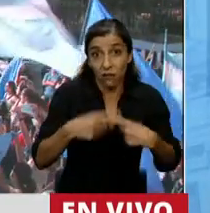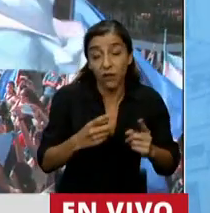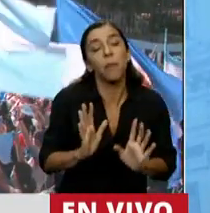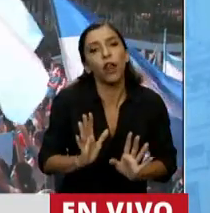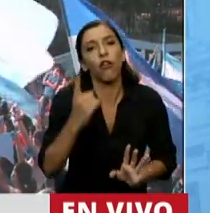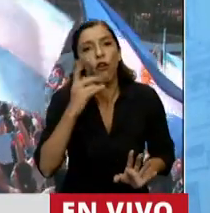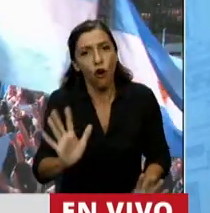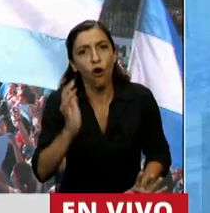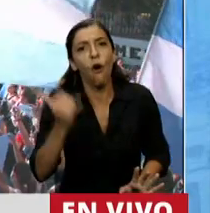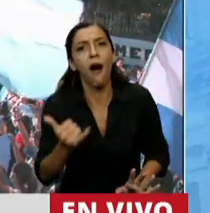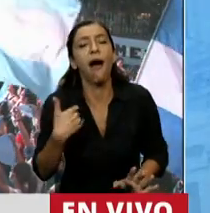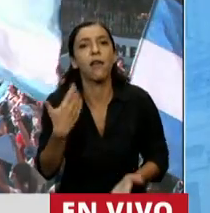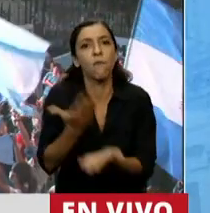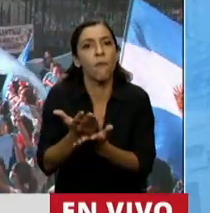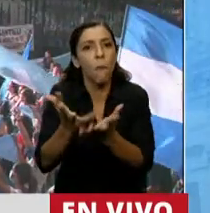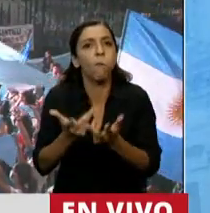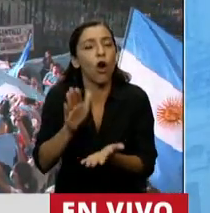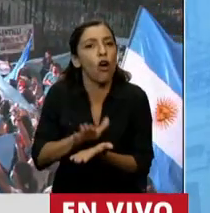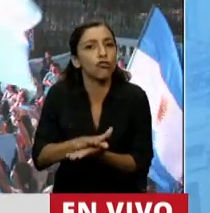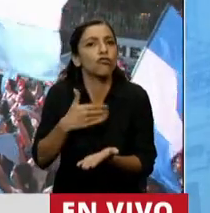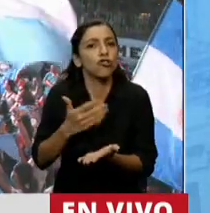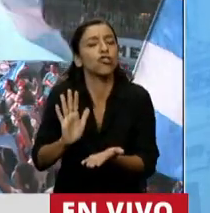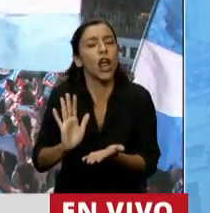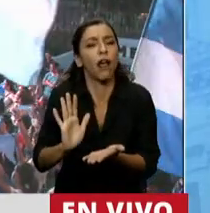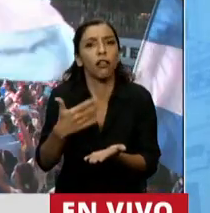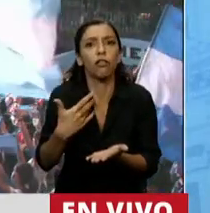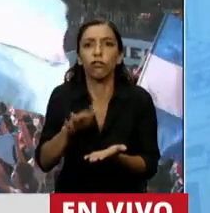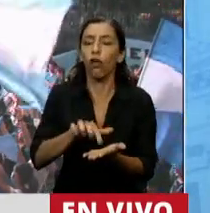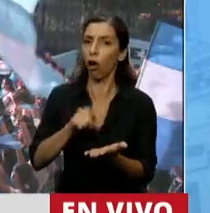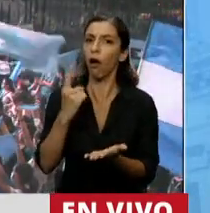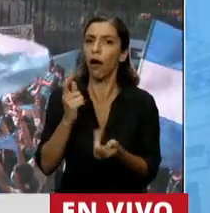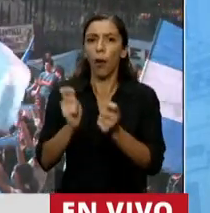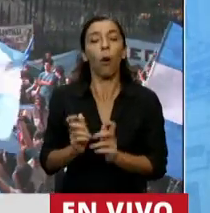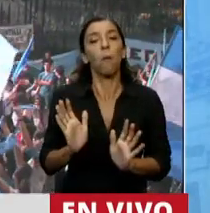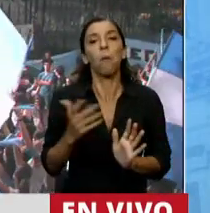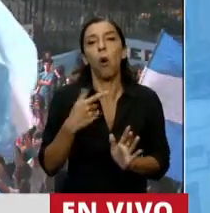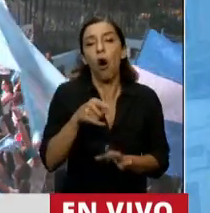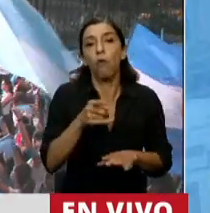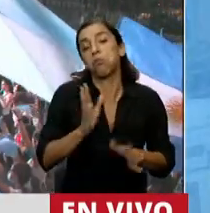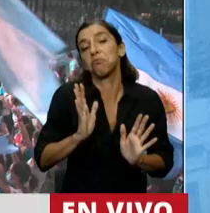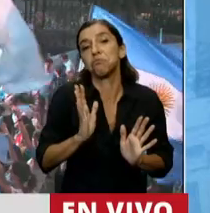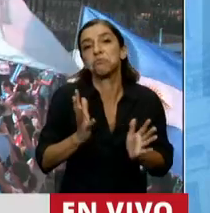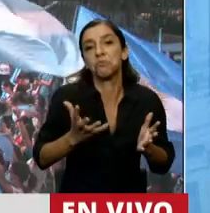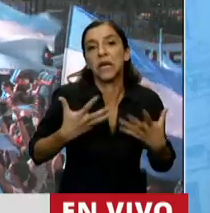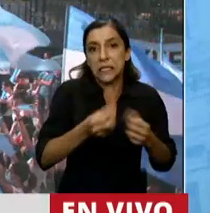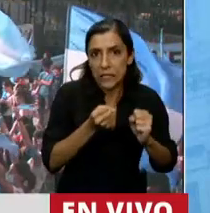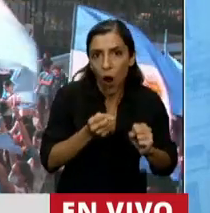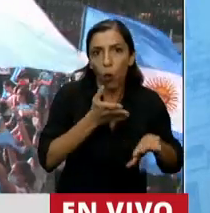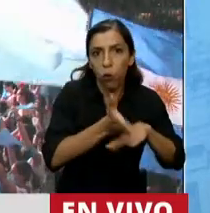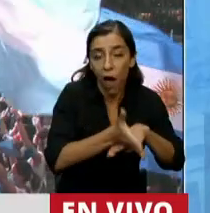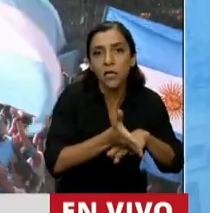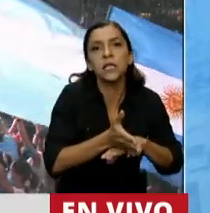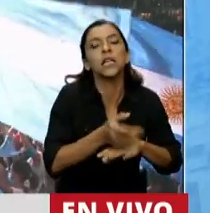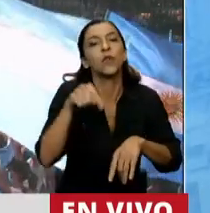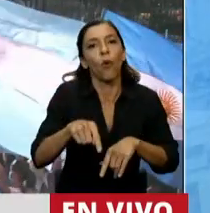varió. Dejó en segundo plano la problemática del acceso al sistema de salud para centrarse en la consagración de un